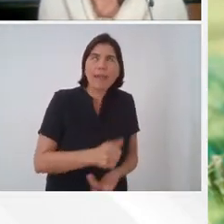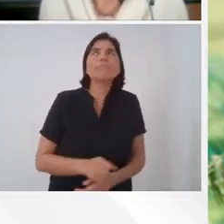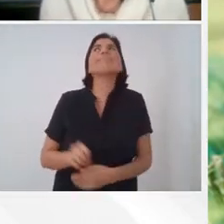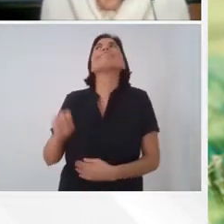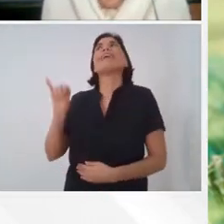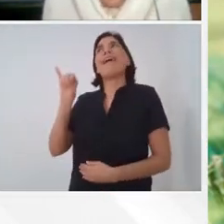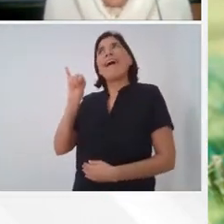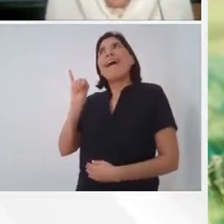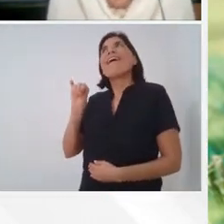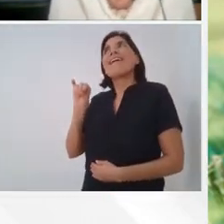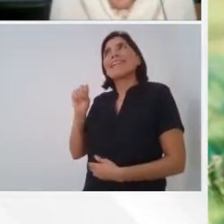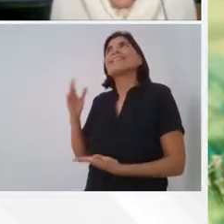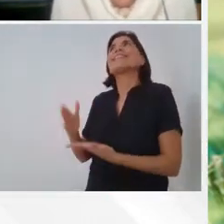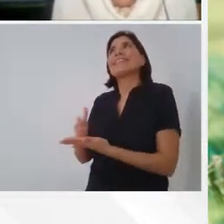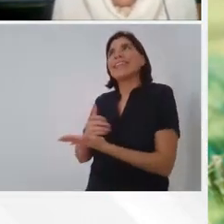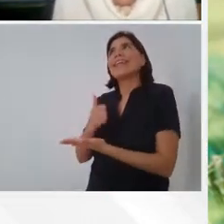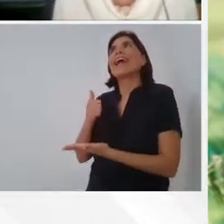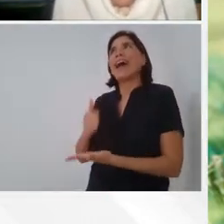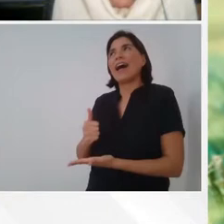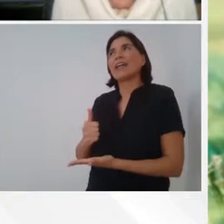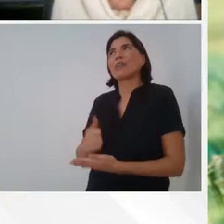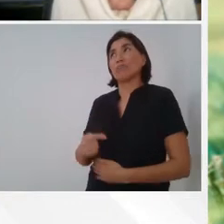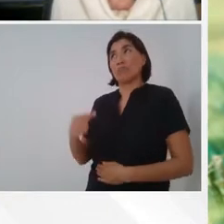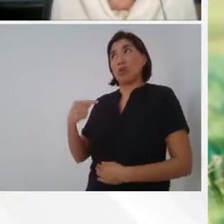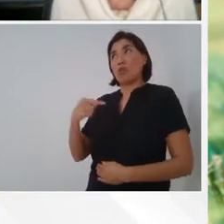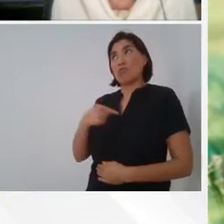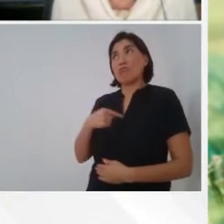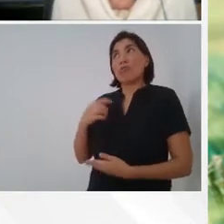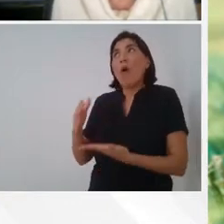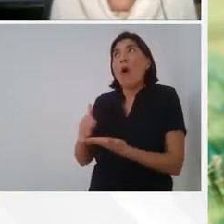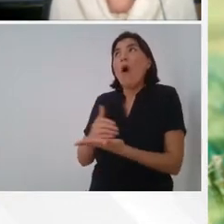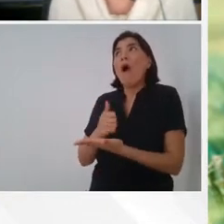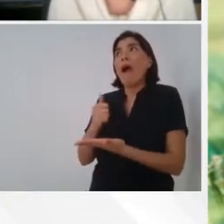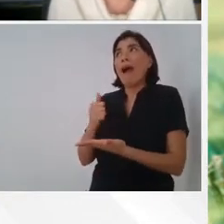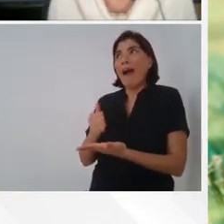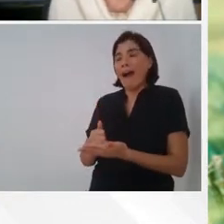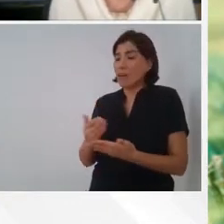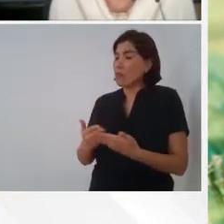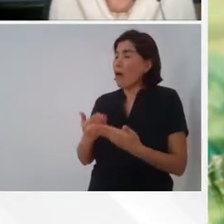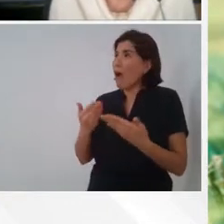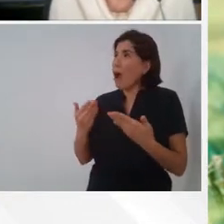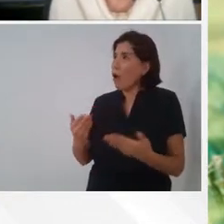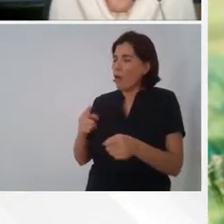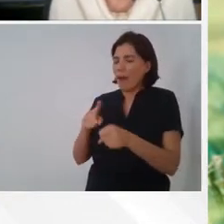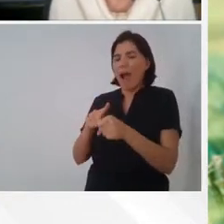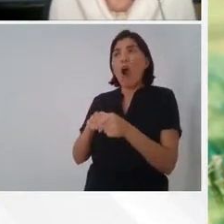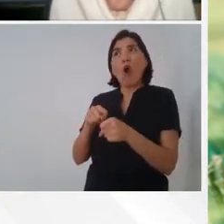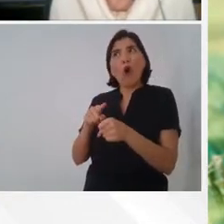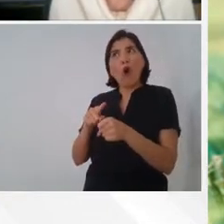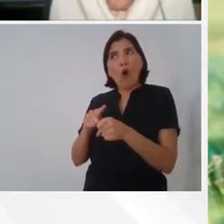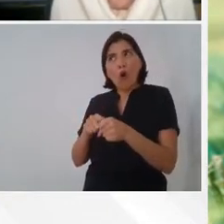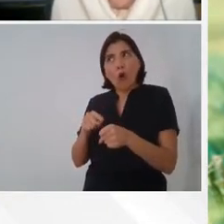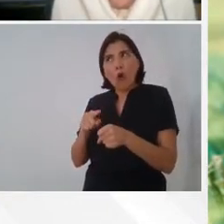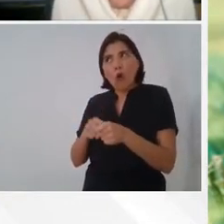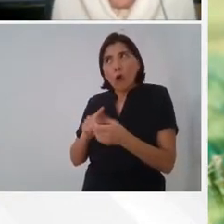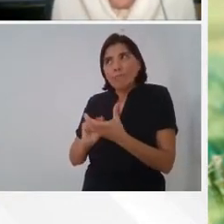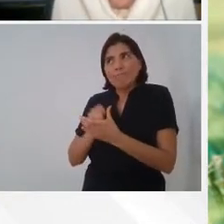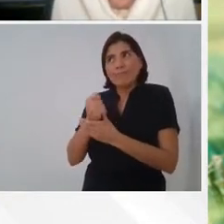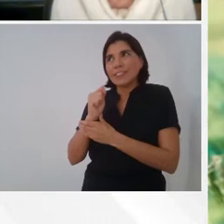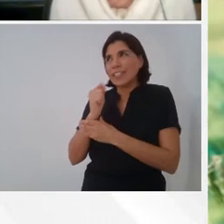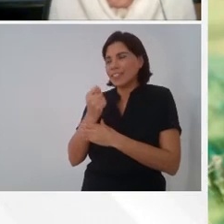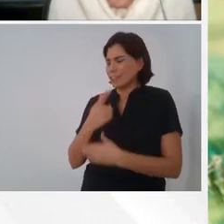algo. Gano ahora el color del trigo, es más agradable para mí. Y después